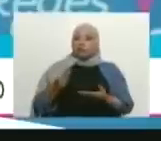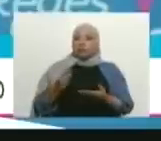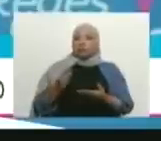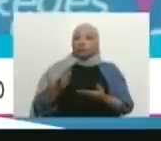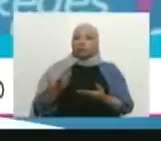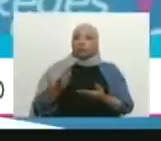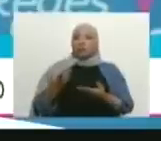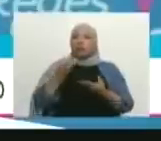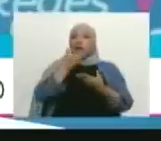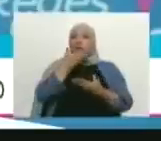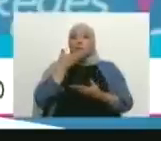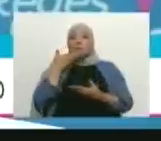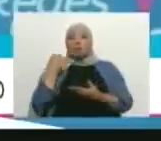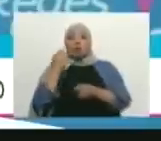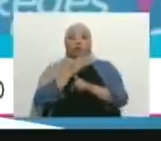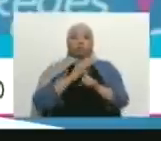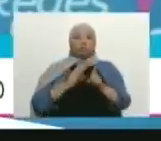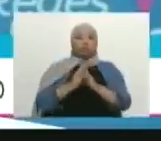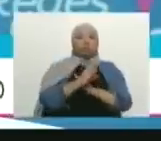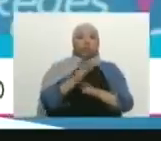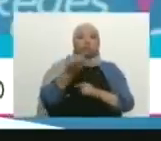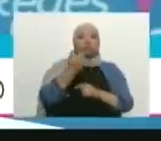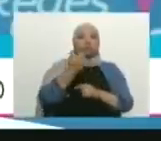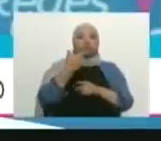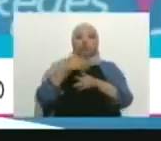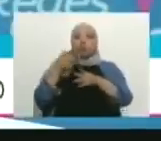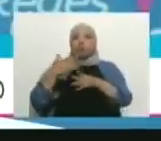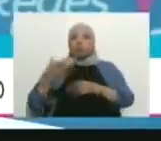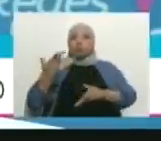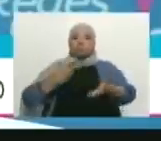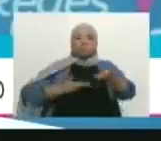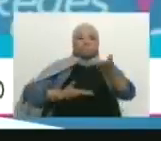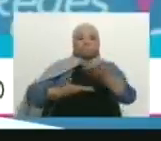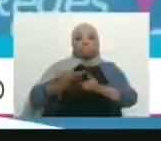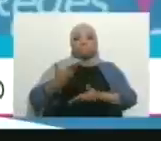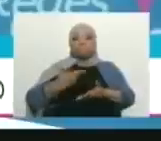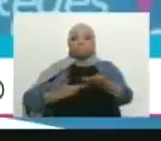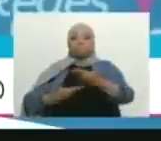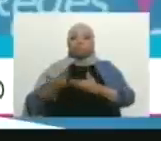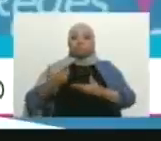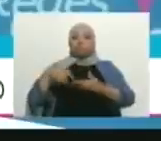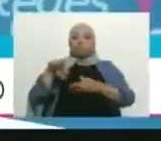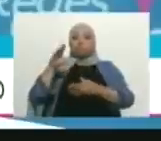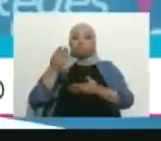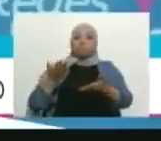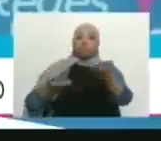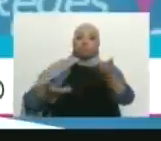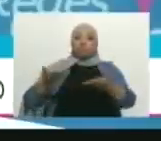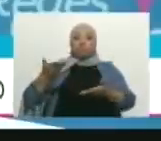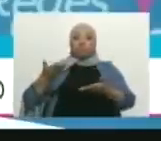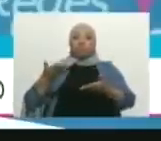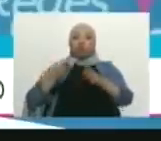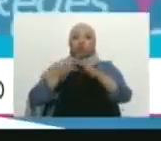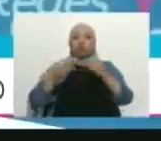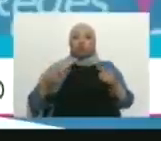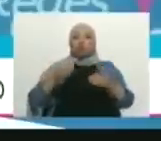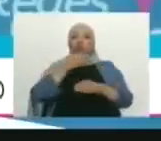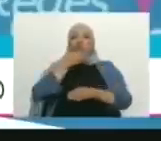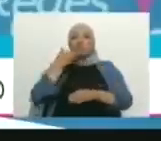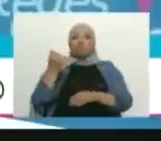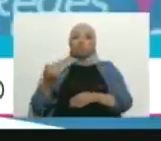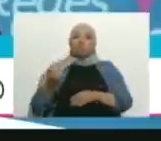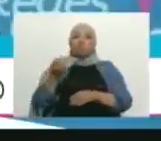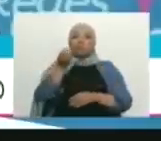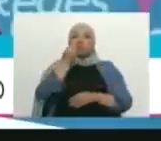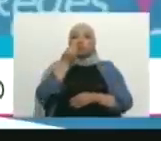multipolar, mientras el mundo sea más pluricéntrico, mientras el mundo avance más hacia el equilibrio, aparecerá una canasta